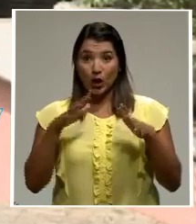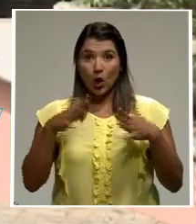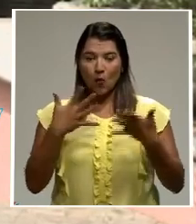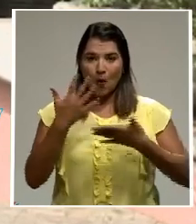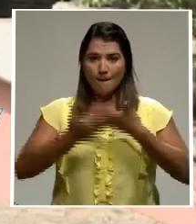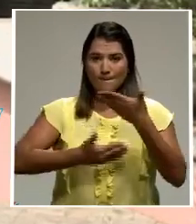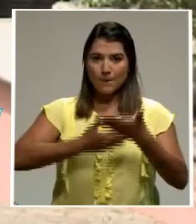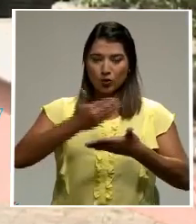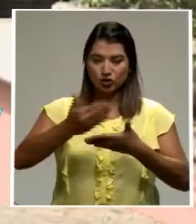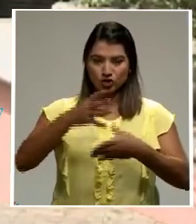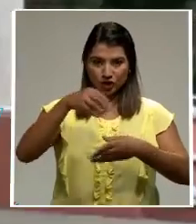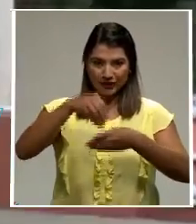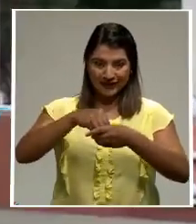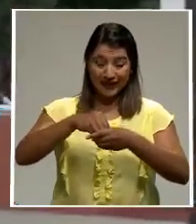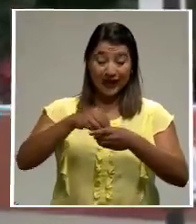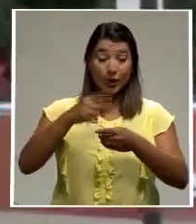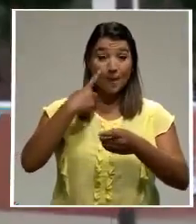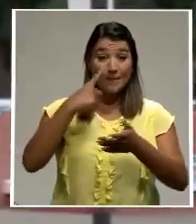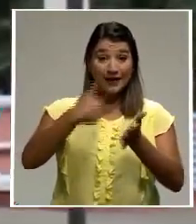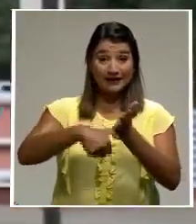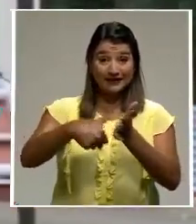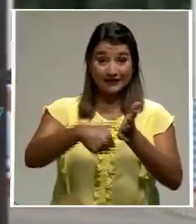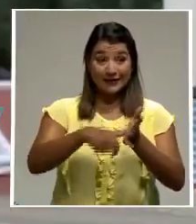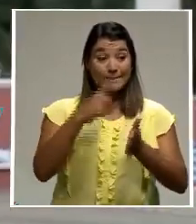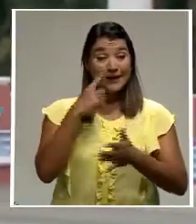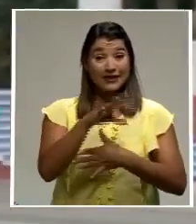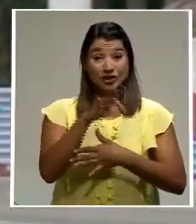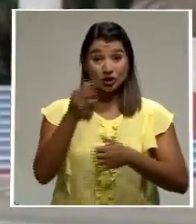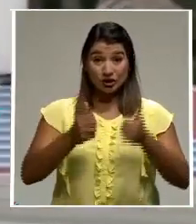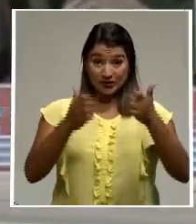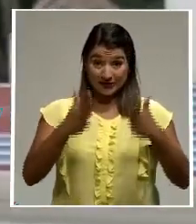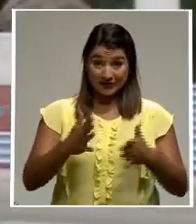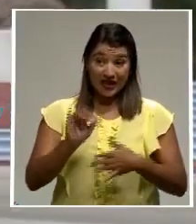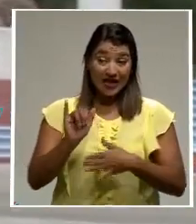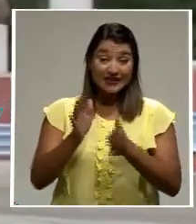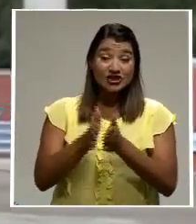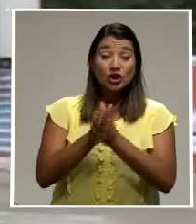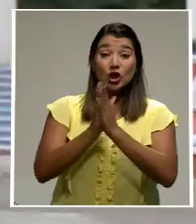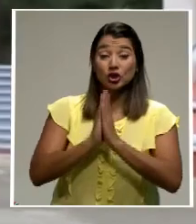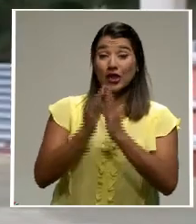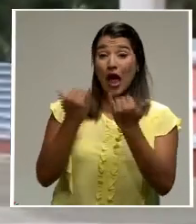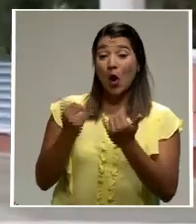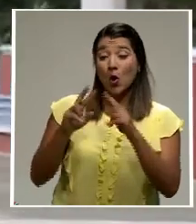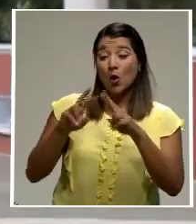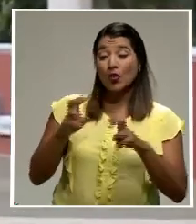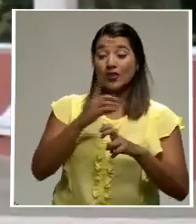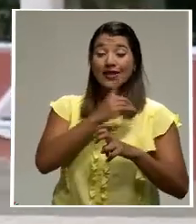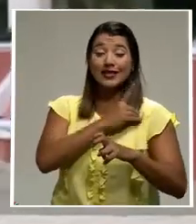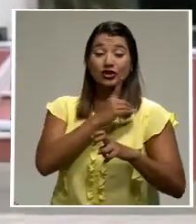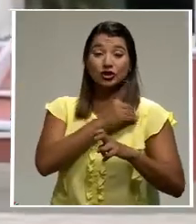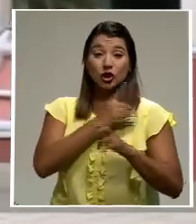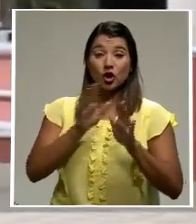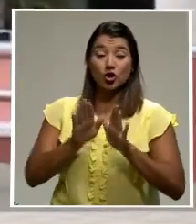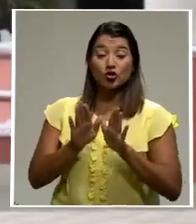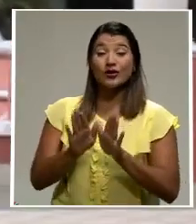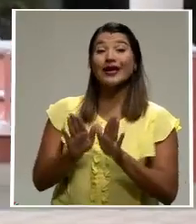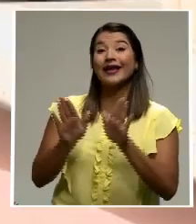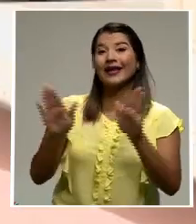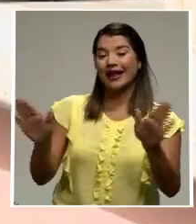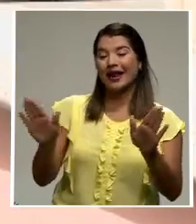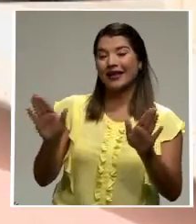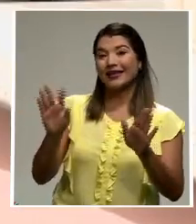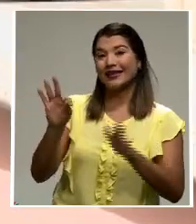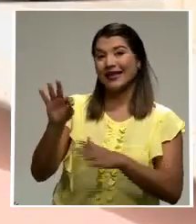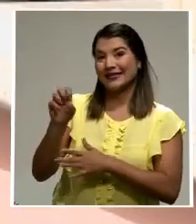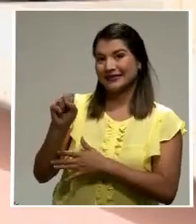electorales internos en el contexto de la actual pandemia, la misma está en estudio en la Dirección General del Registro Electoral del Tribunal Supremo de Elecciones, en